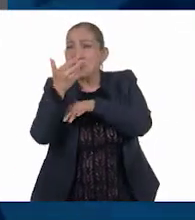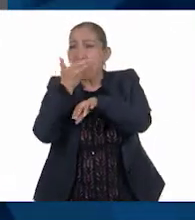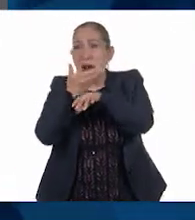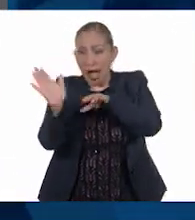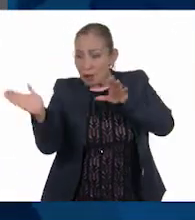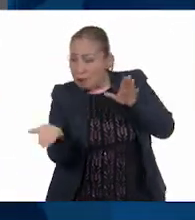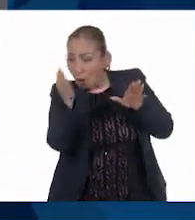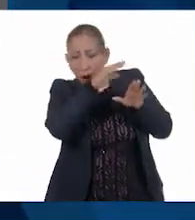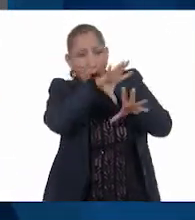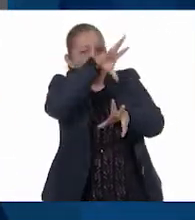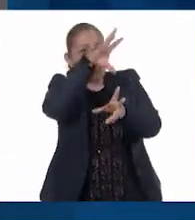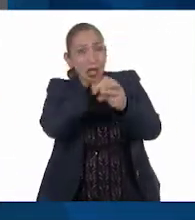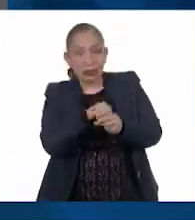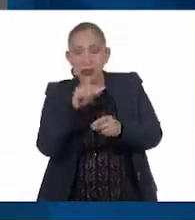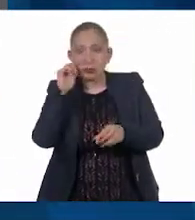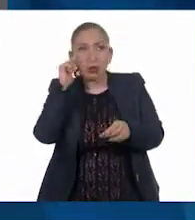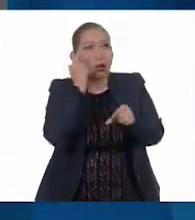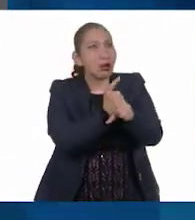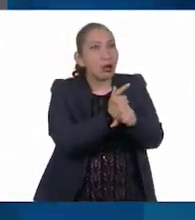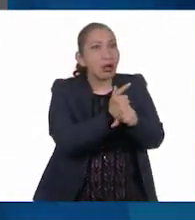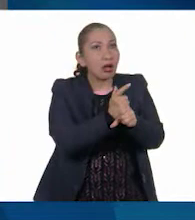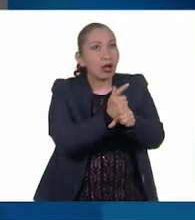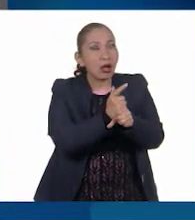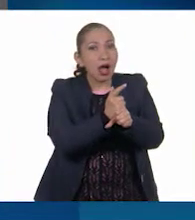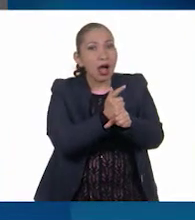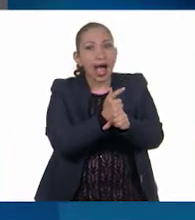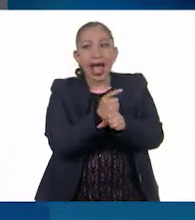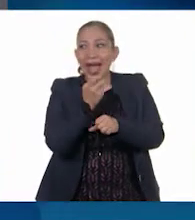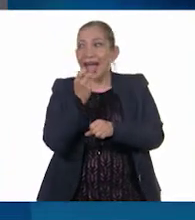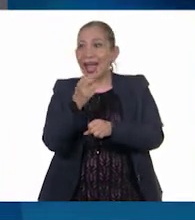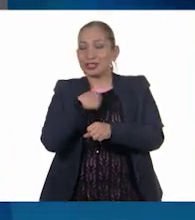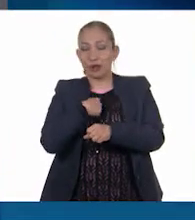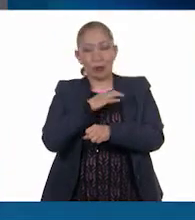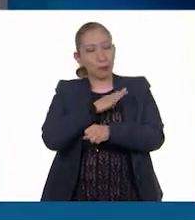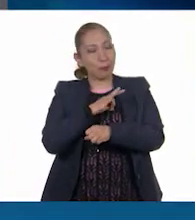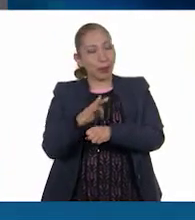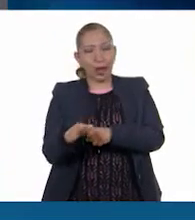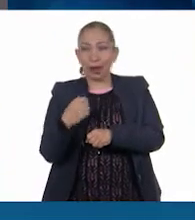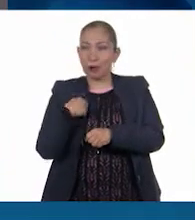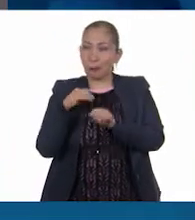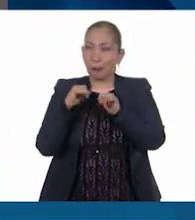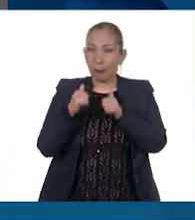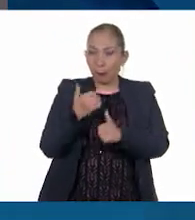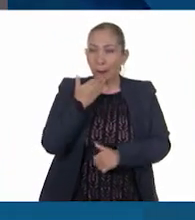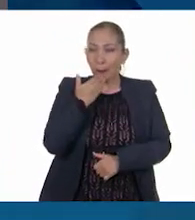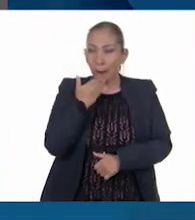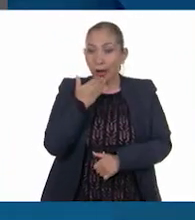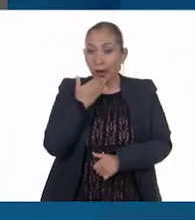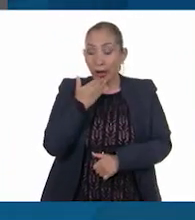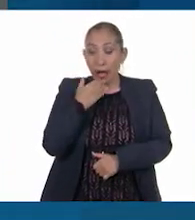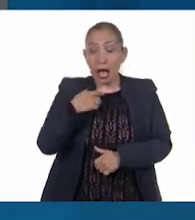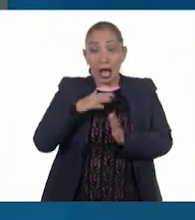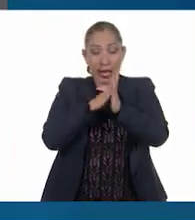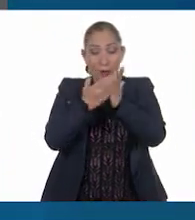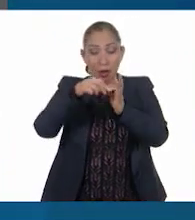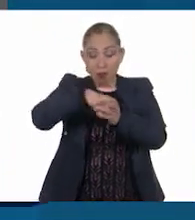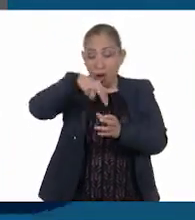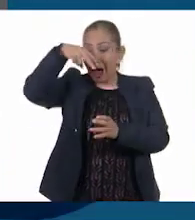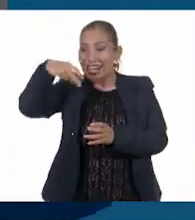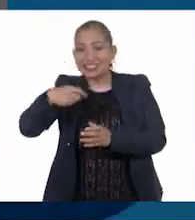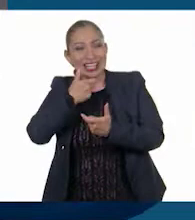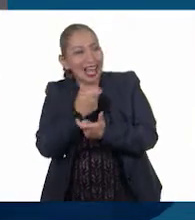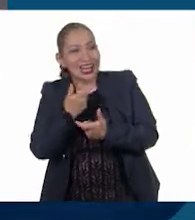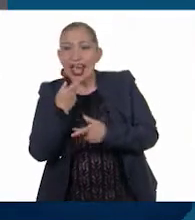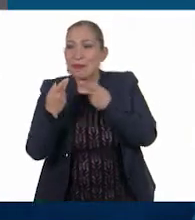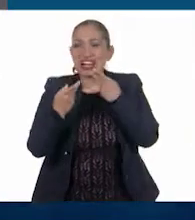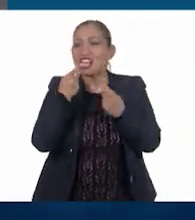sola página. Cuando Trucas se dio cuenta que podía hacer estas maravillosas obras de arte, se salió del libro diciendo, ¡Tangal